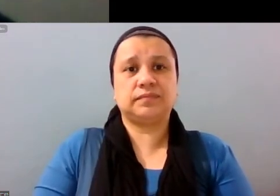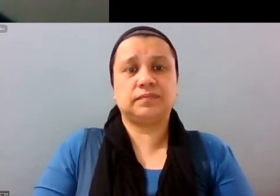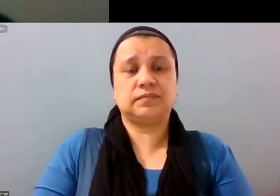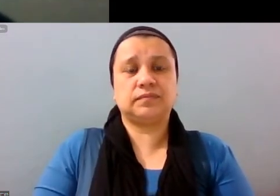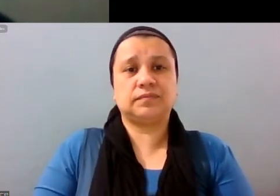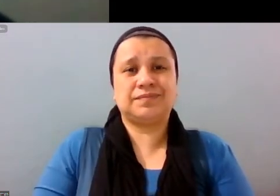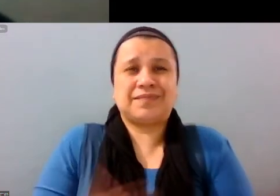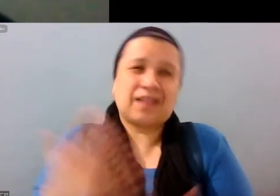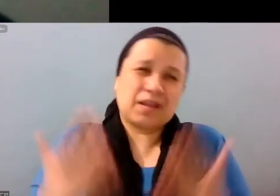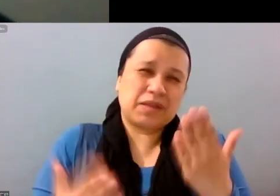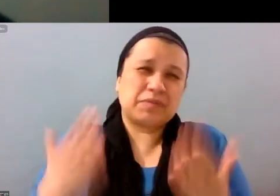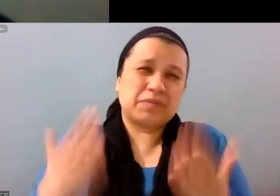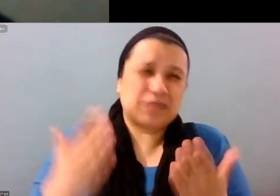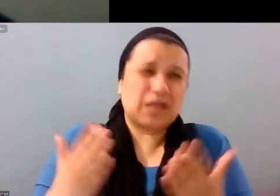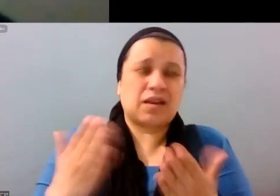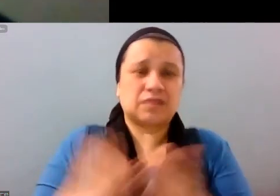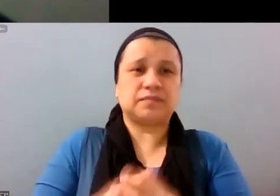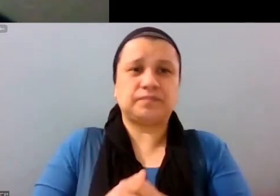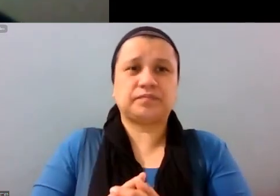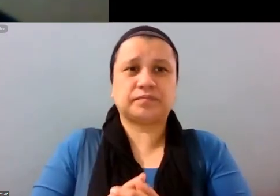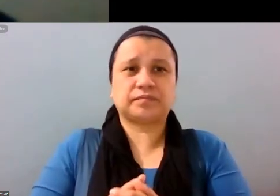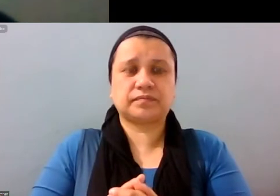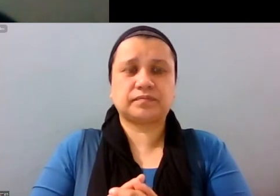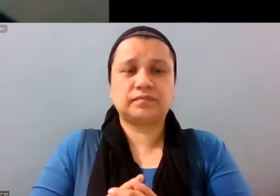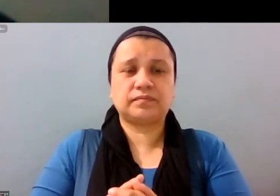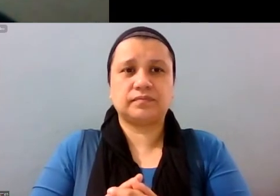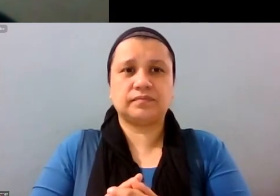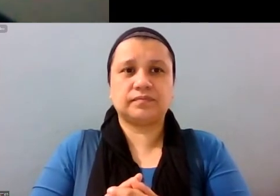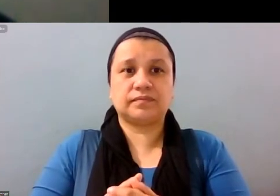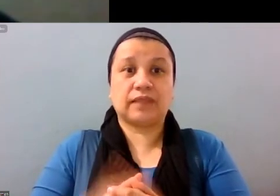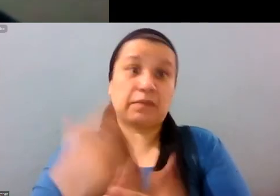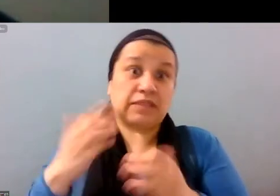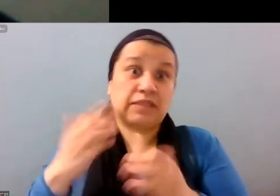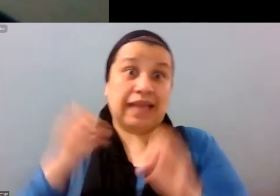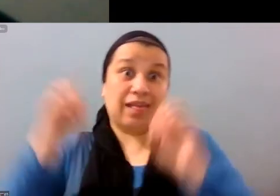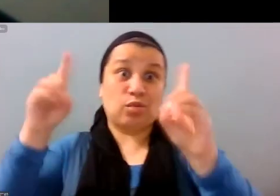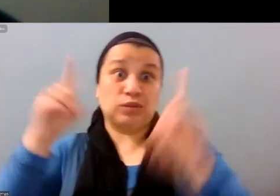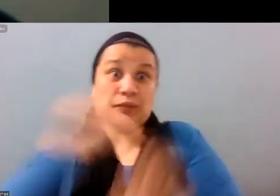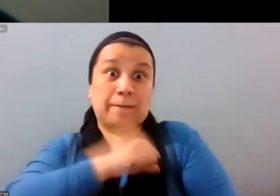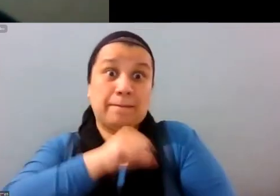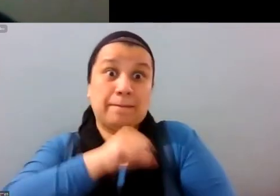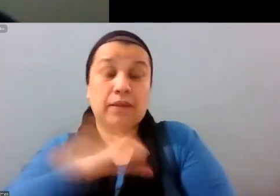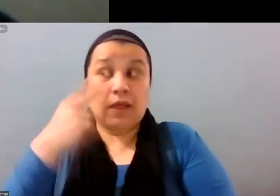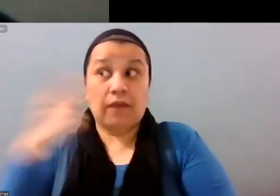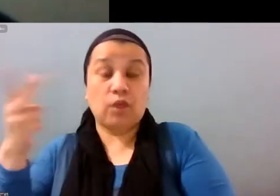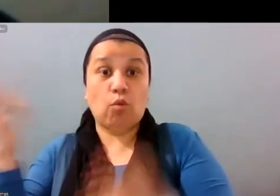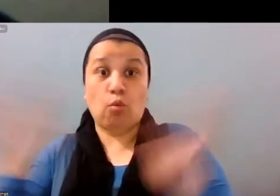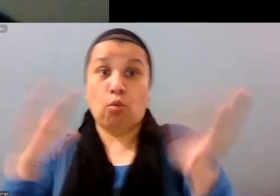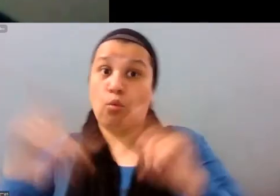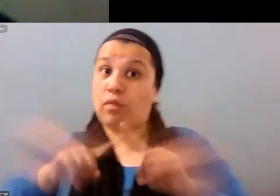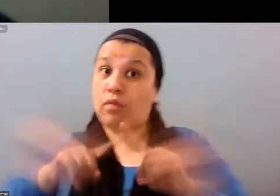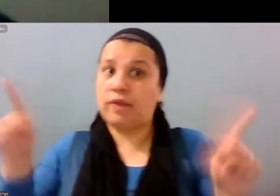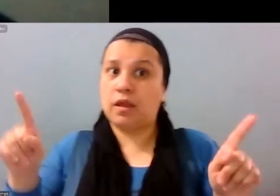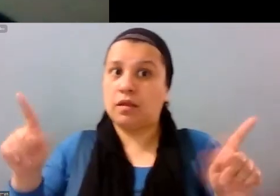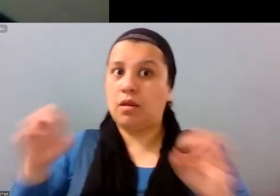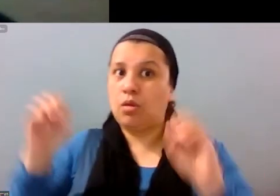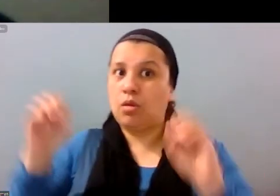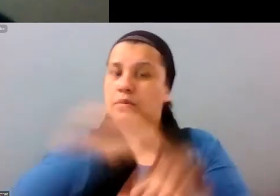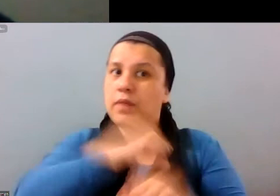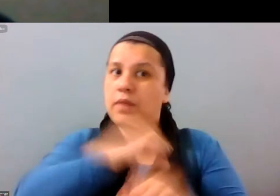si se ha hecho en la en la educación privada verdad que la presencia si ha estado un poquito más más